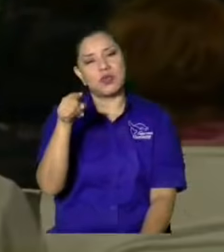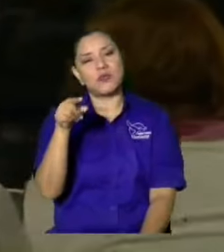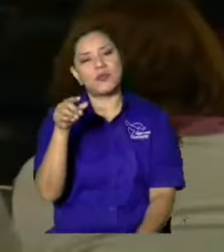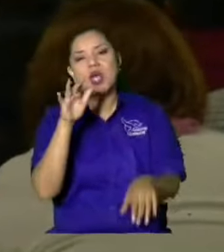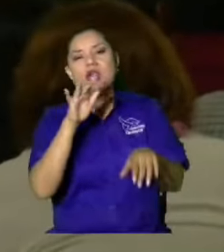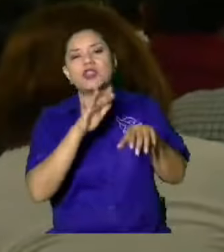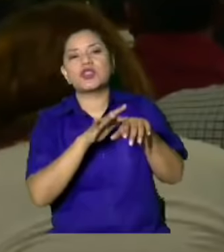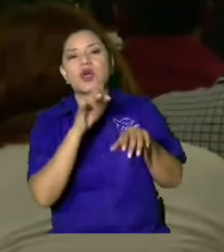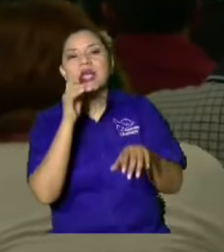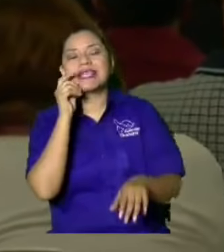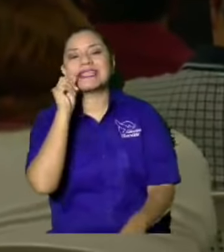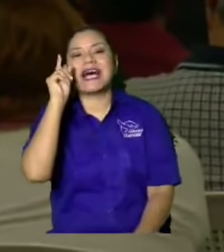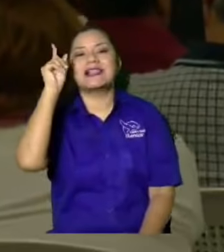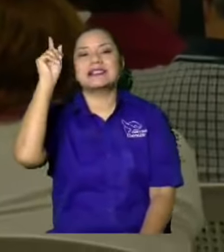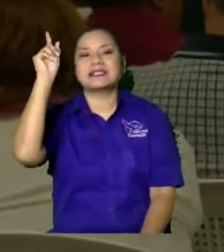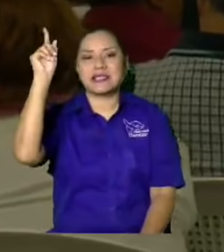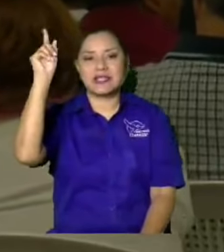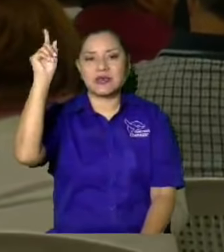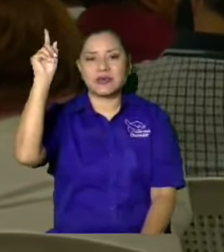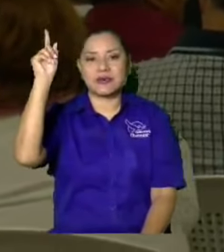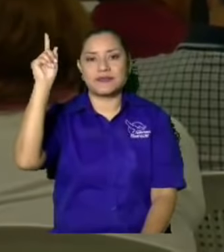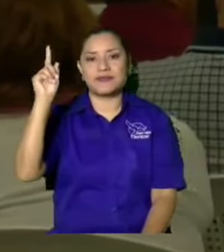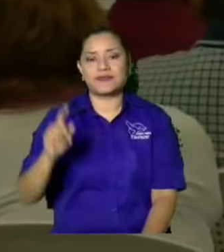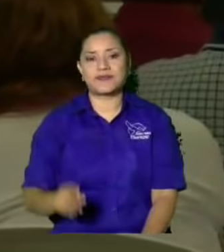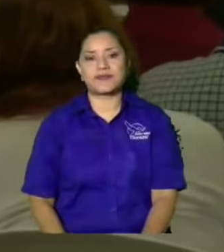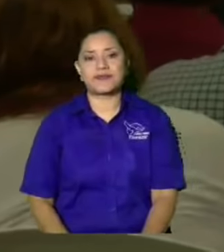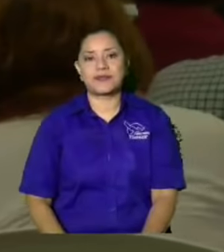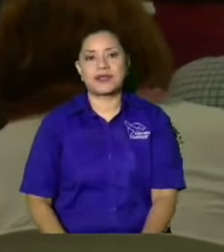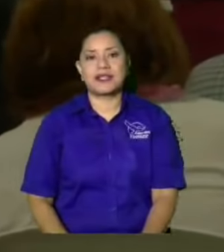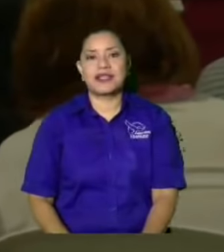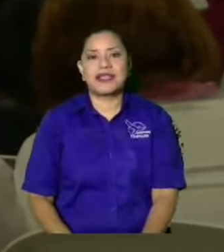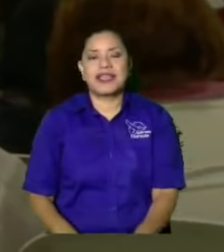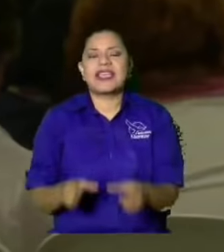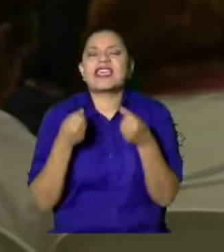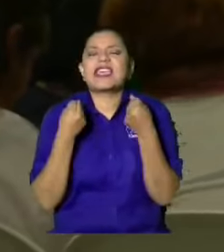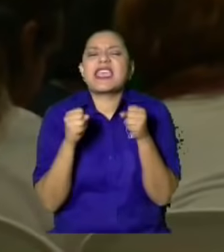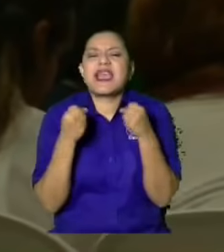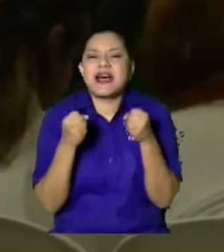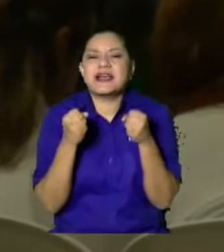cuando tú tocas al Señor, ¿qué provocarás?